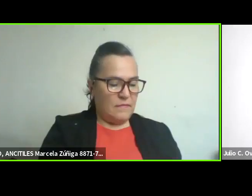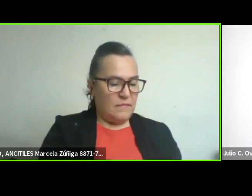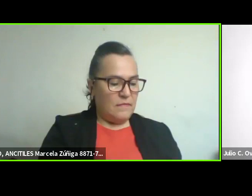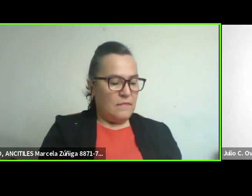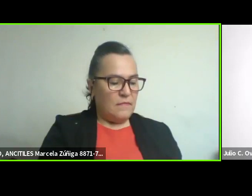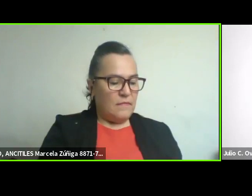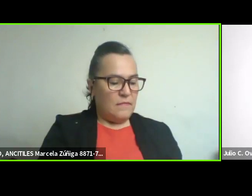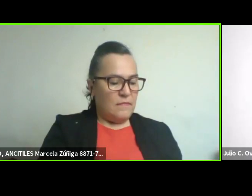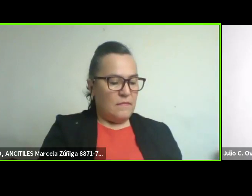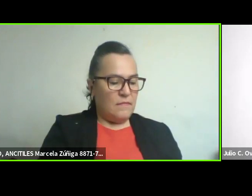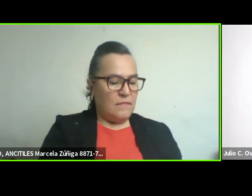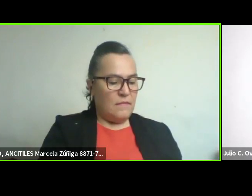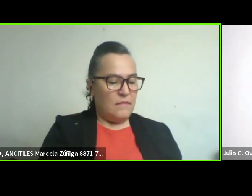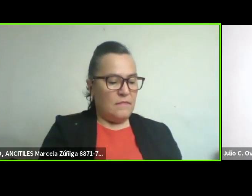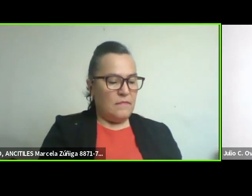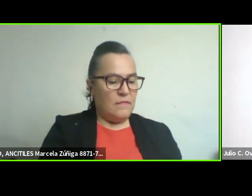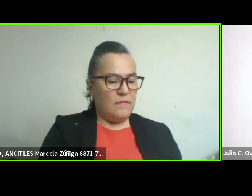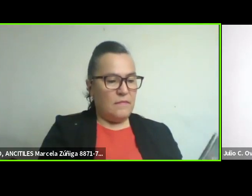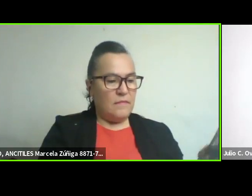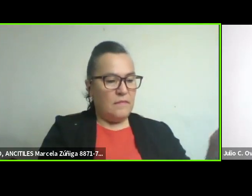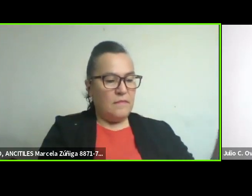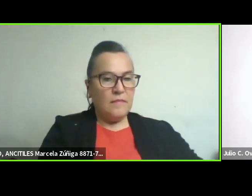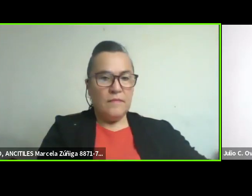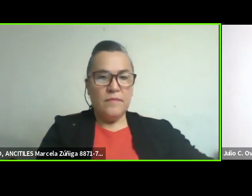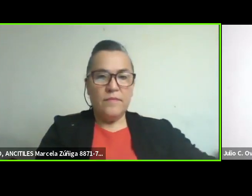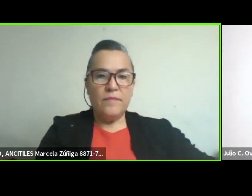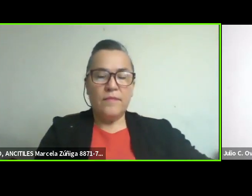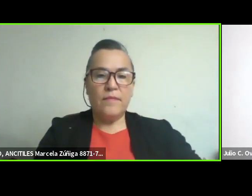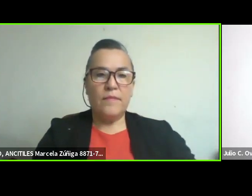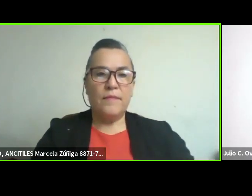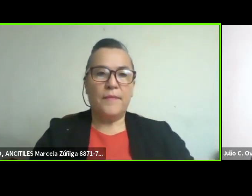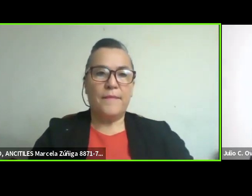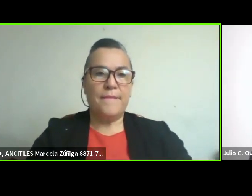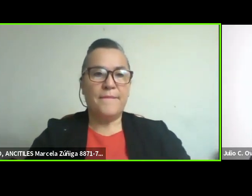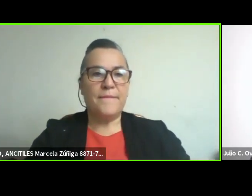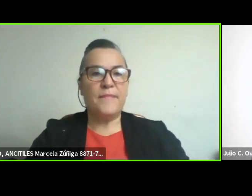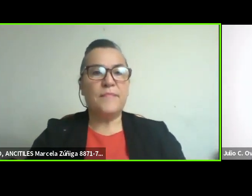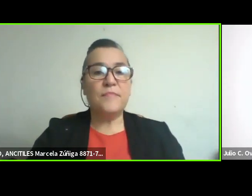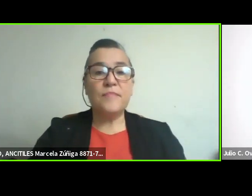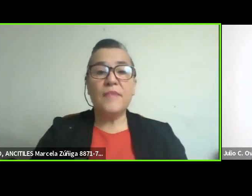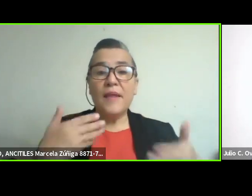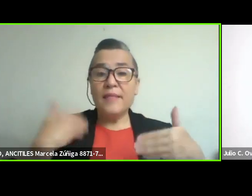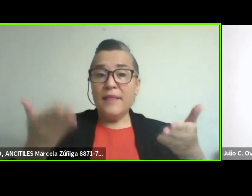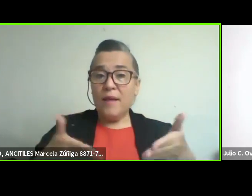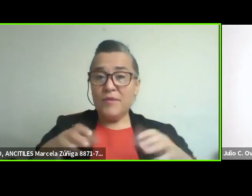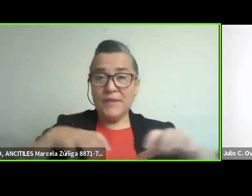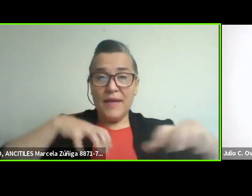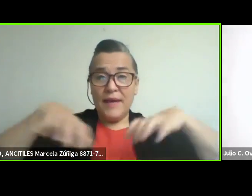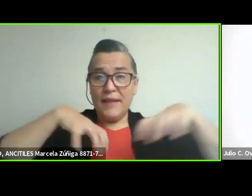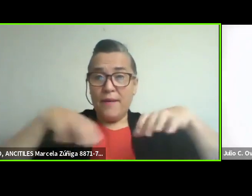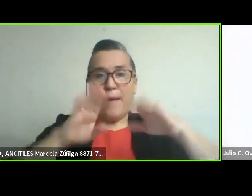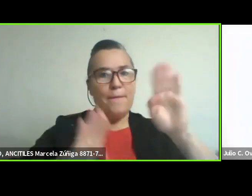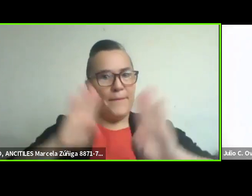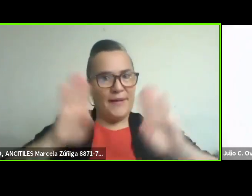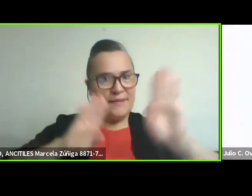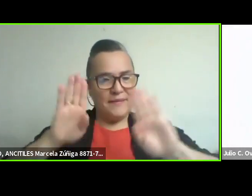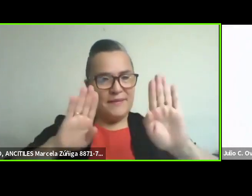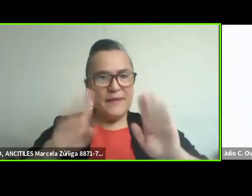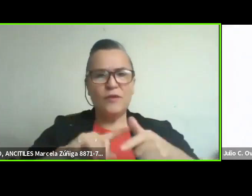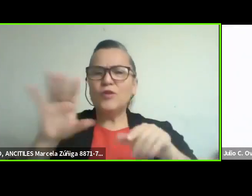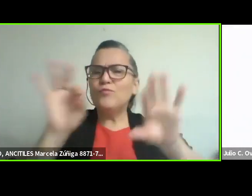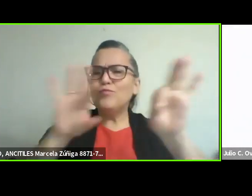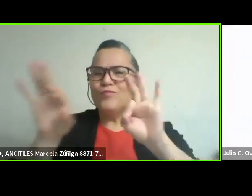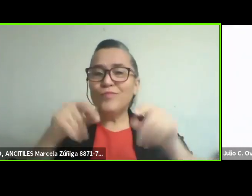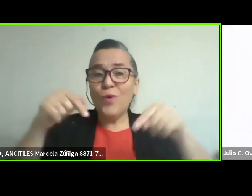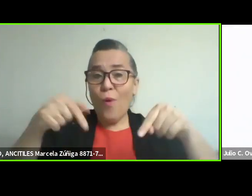no no creemos que esta actividad sea participativa les invitamos a